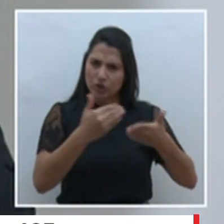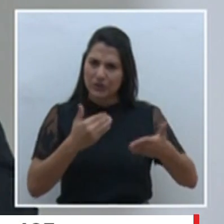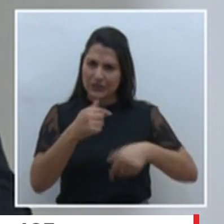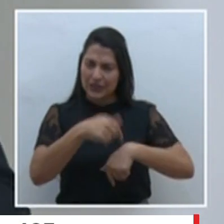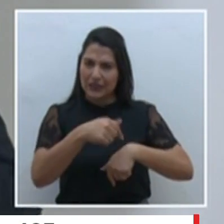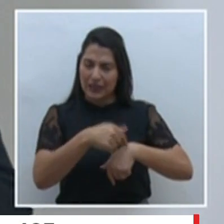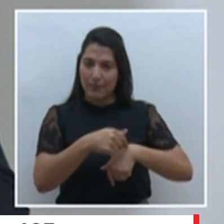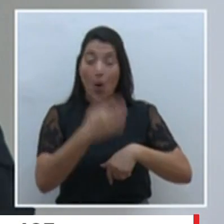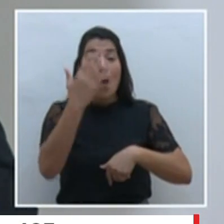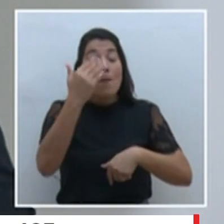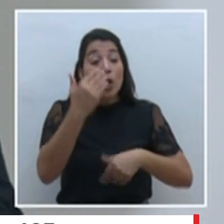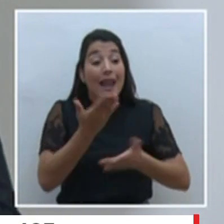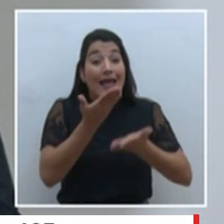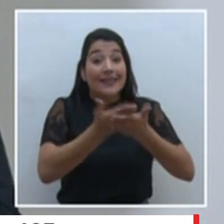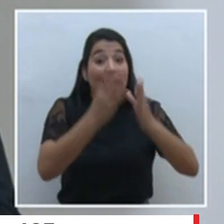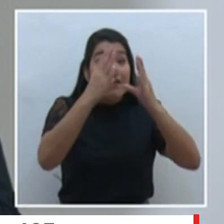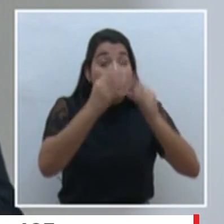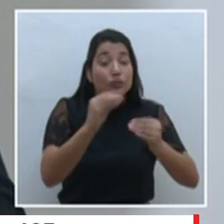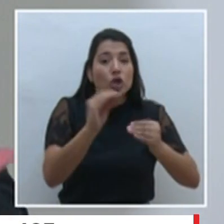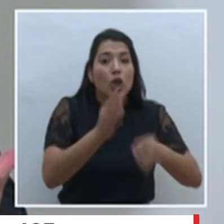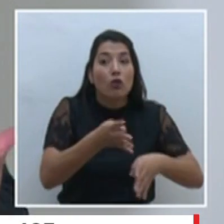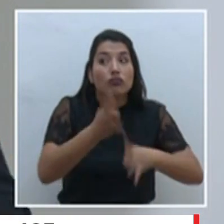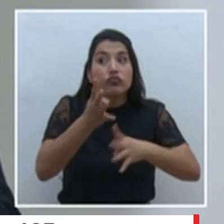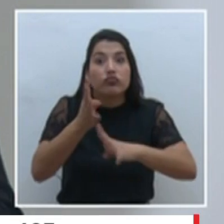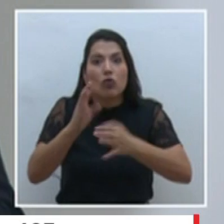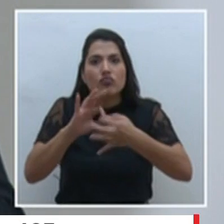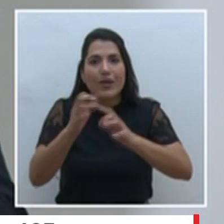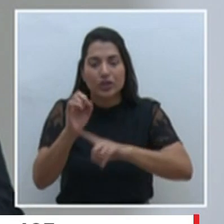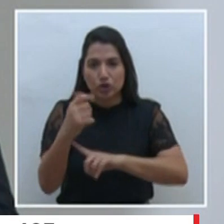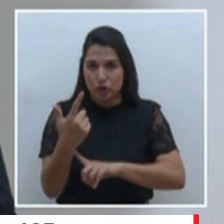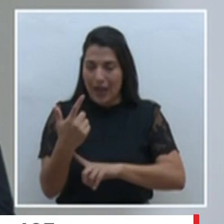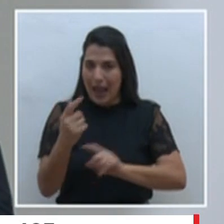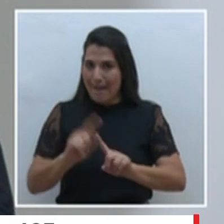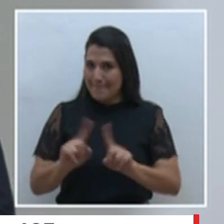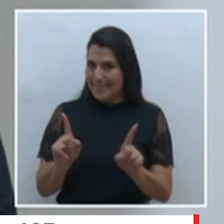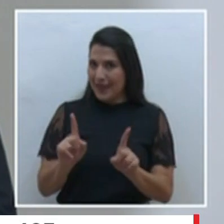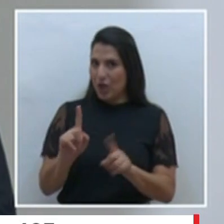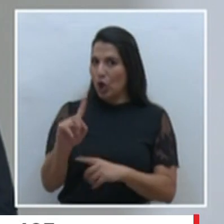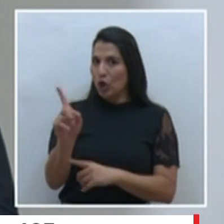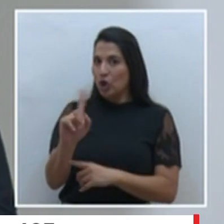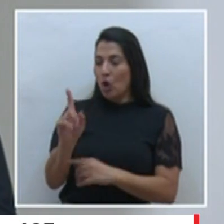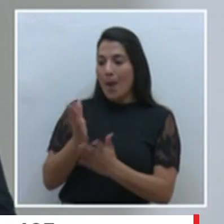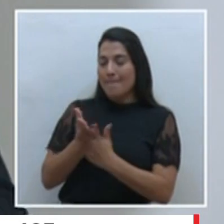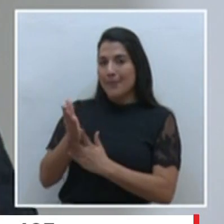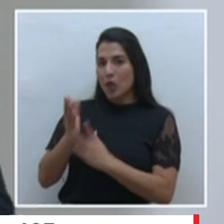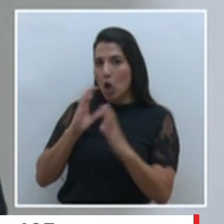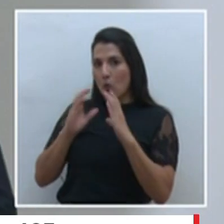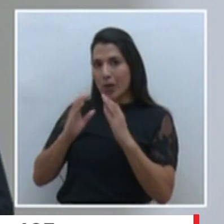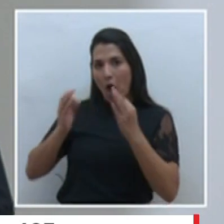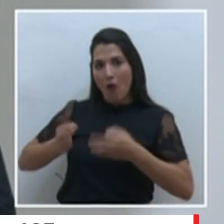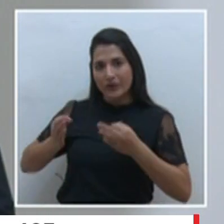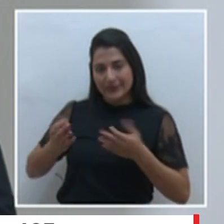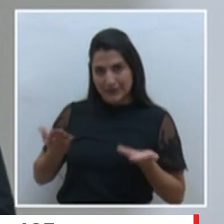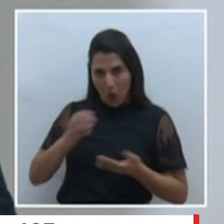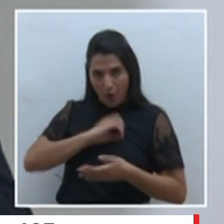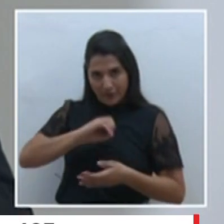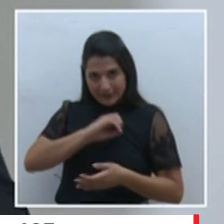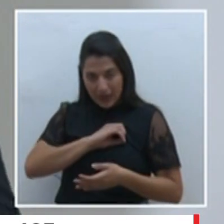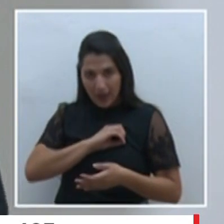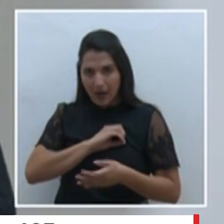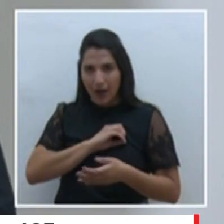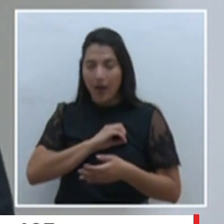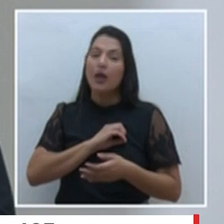que la fuga se replicó en redes sociales, pero no se replicó en ningún medio oficial, y eso yo quería también